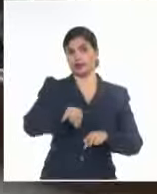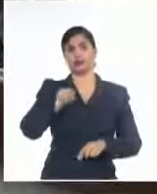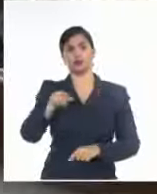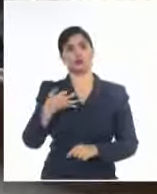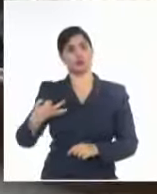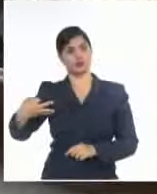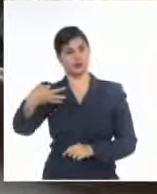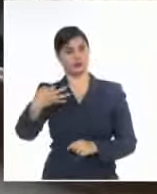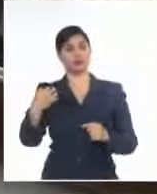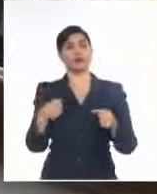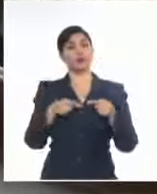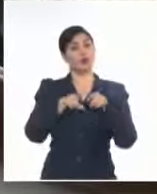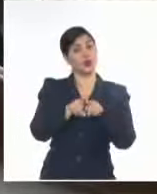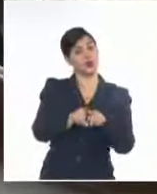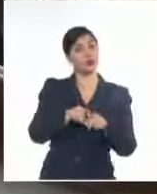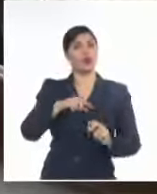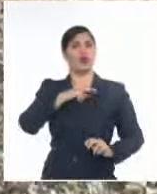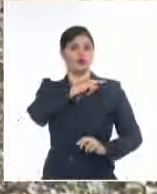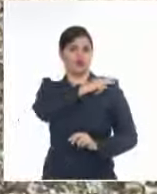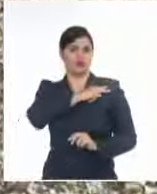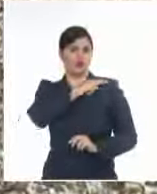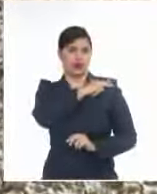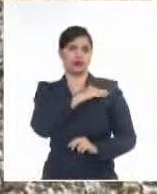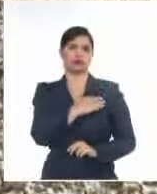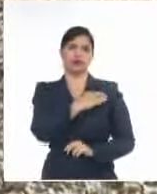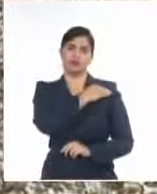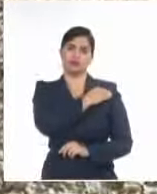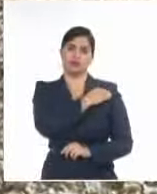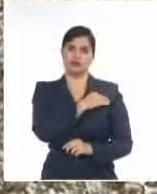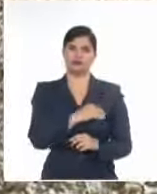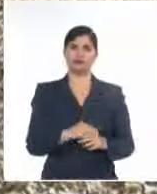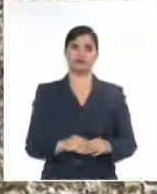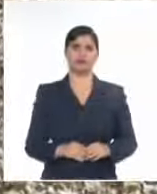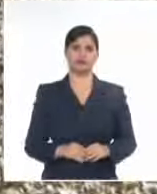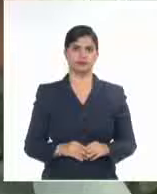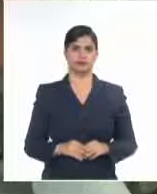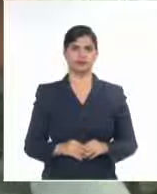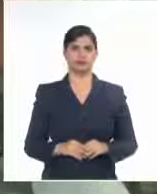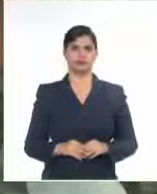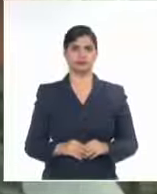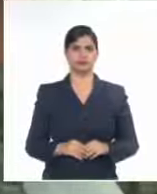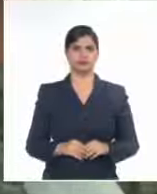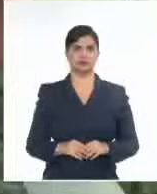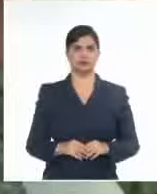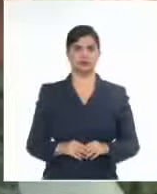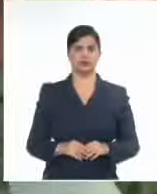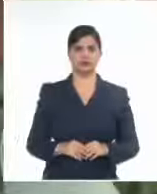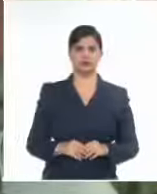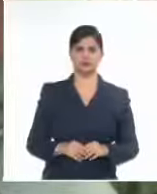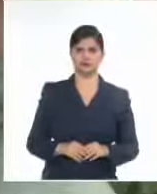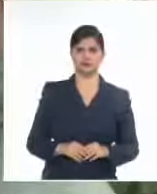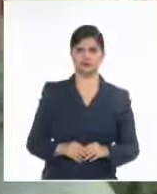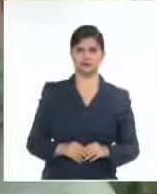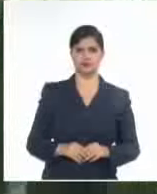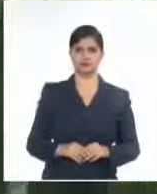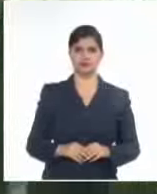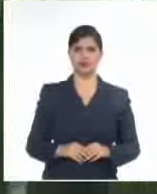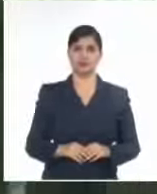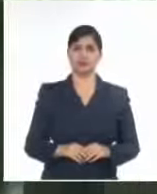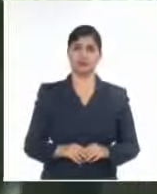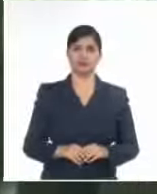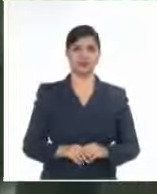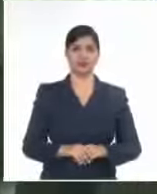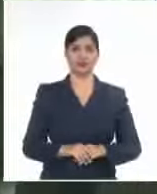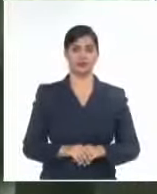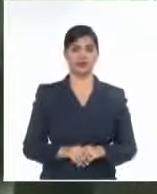conjunto con la Jefatura Territorial del Ejército Juvenil del Trabajo. Según el socialismo, cada cual tiene que aportar según su capacidad y debe recibir según